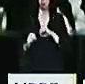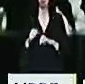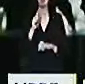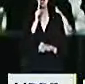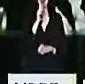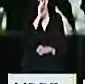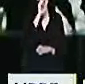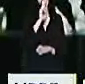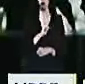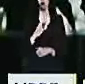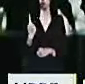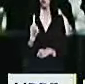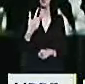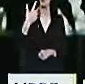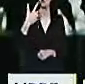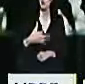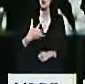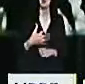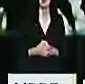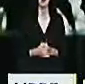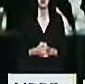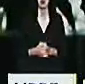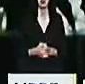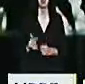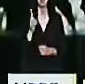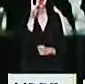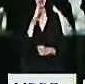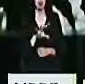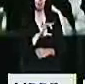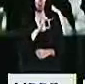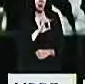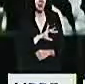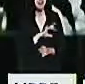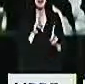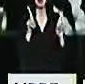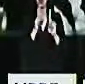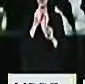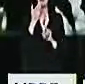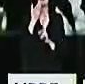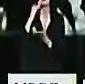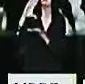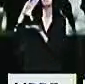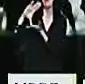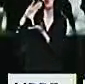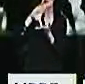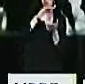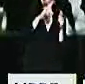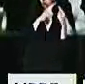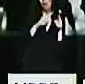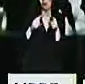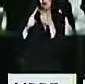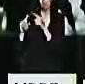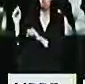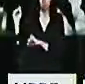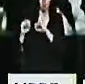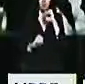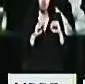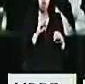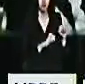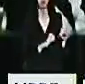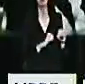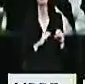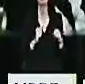rol fundamental que jugar, no solo en Chile, sino en países donde operamos a veces, en distintos países, distintas empresas, ¿no? Que